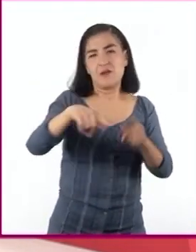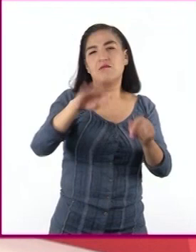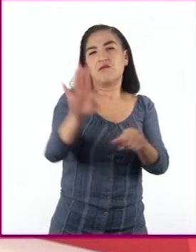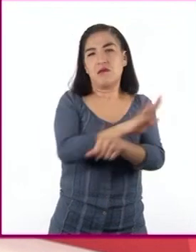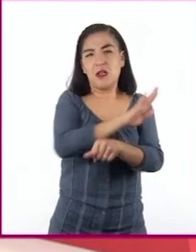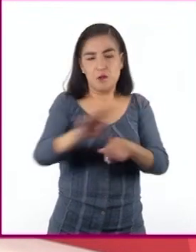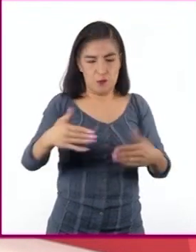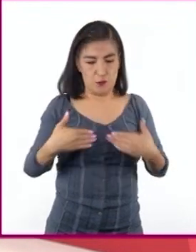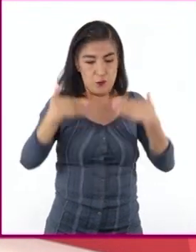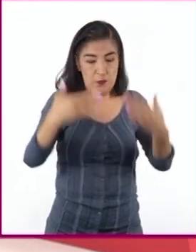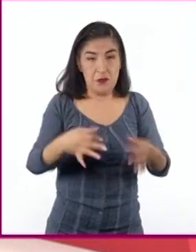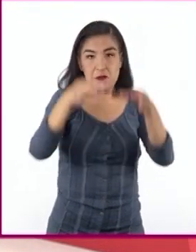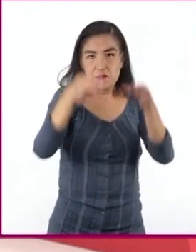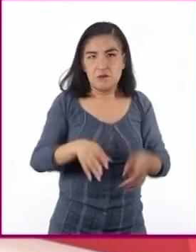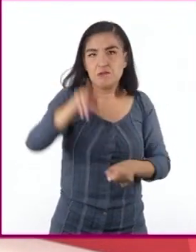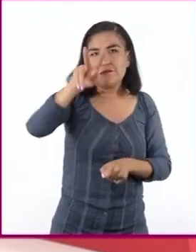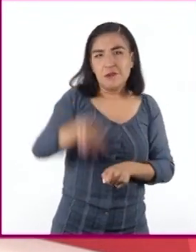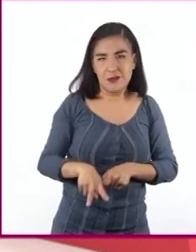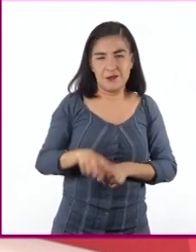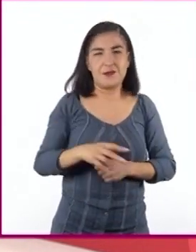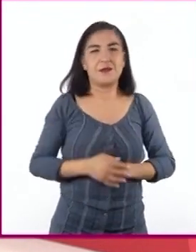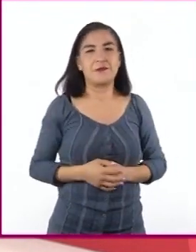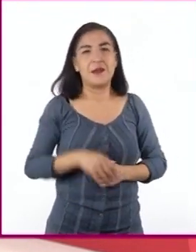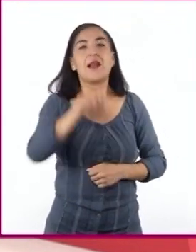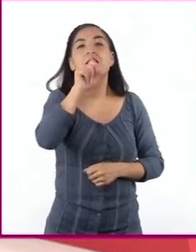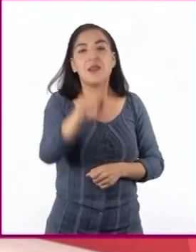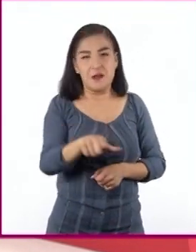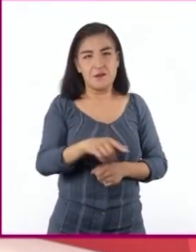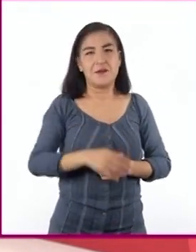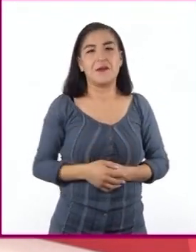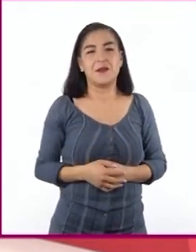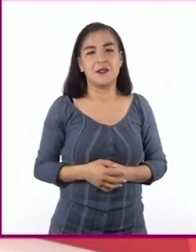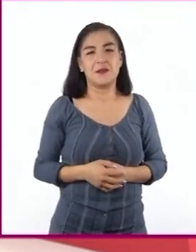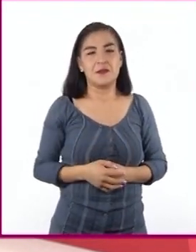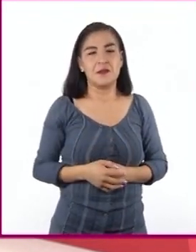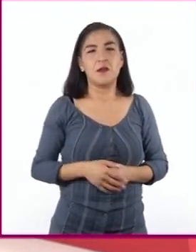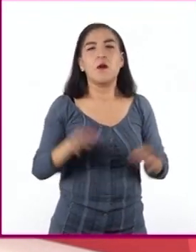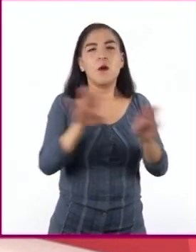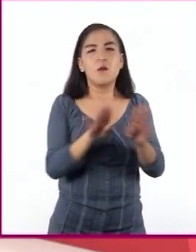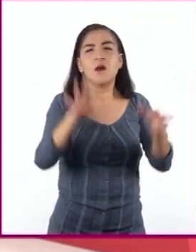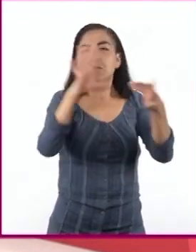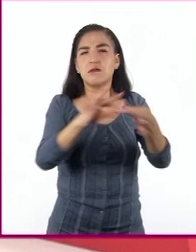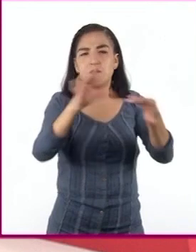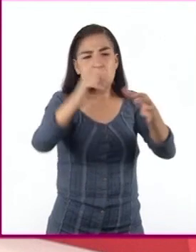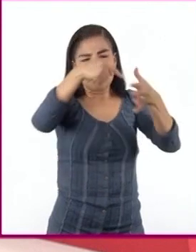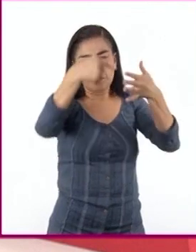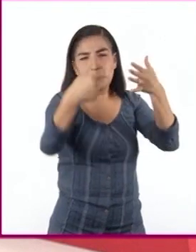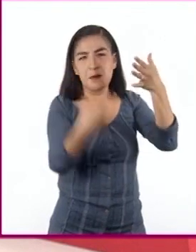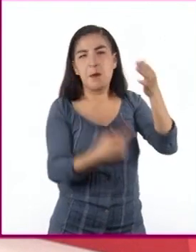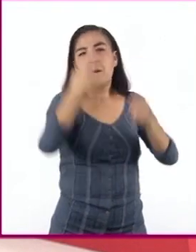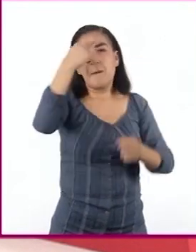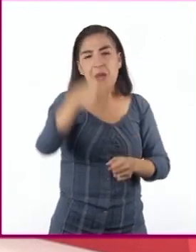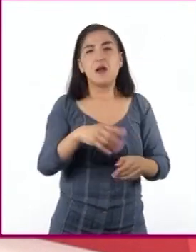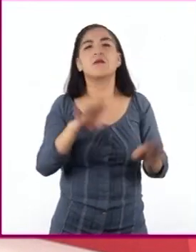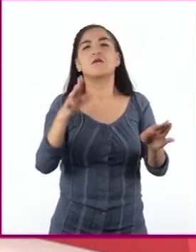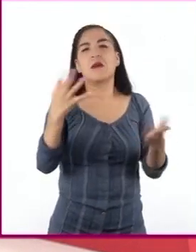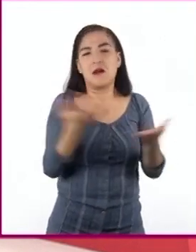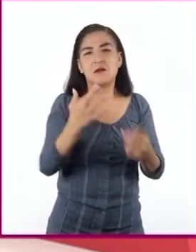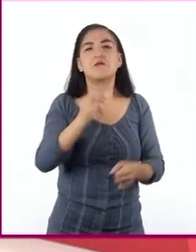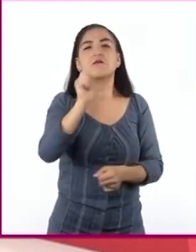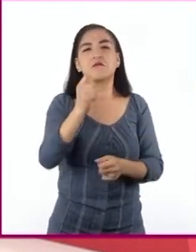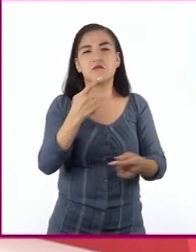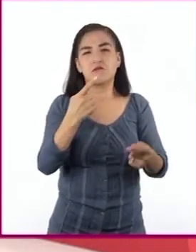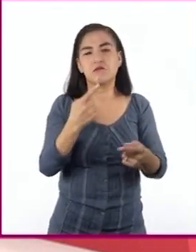confiabilidad y veracidad. También se describieron los pasos a seguir para lograr asumir una postura